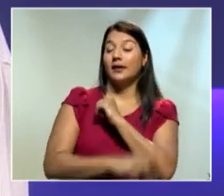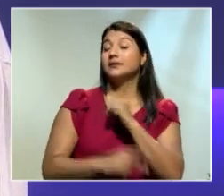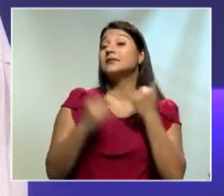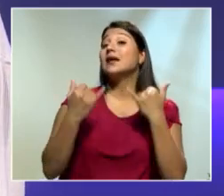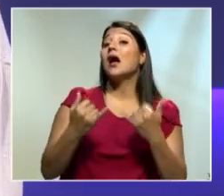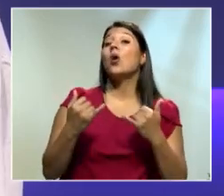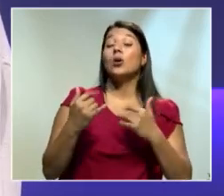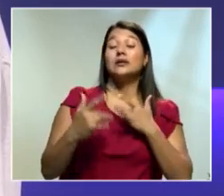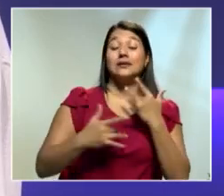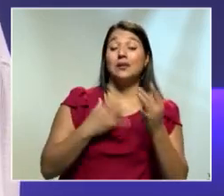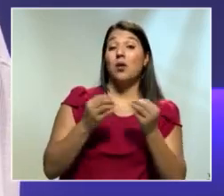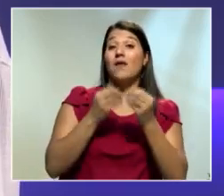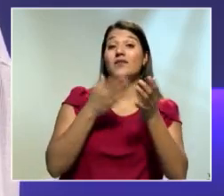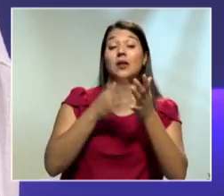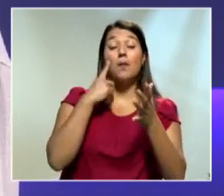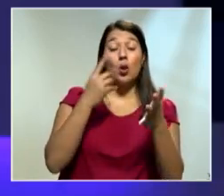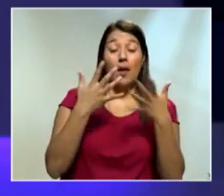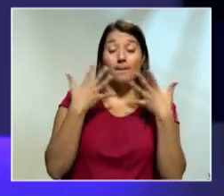emitiendo menos emisiones.